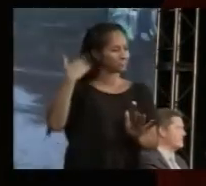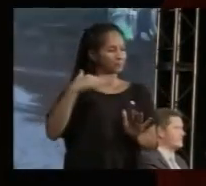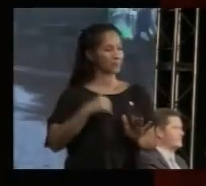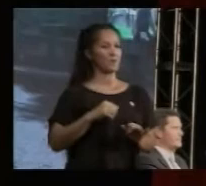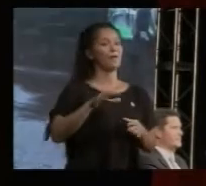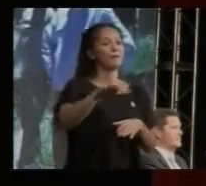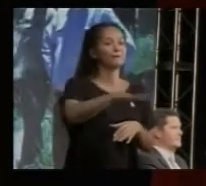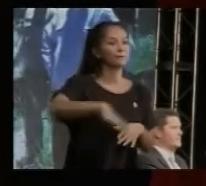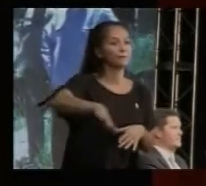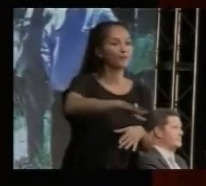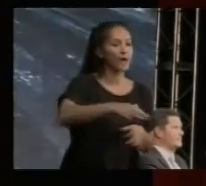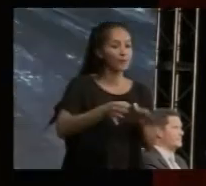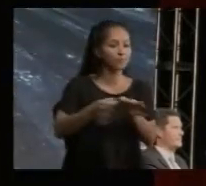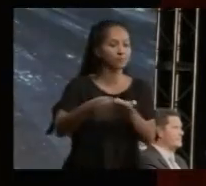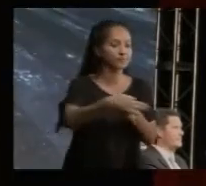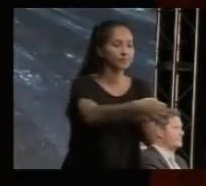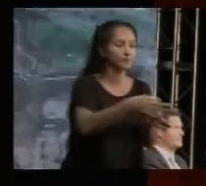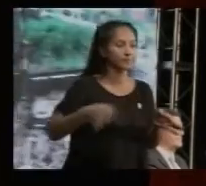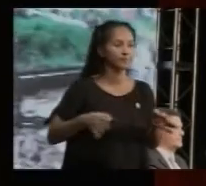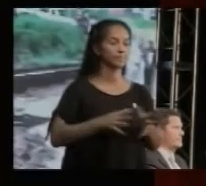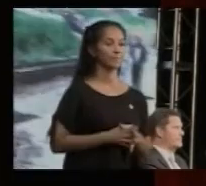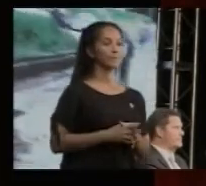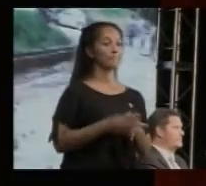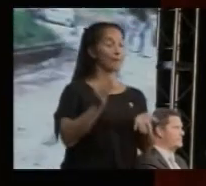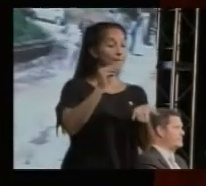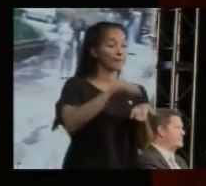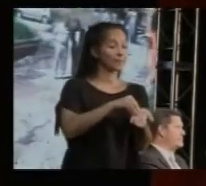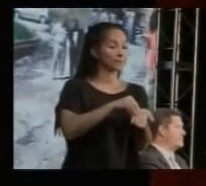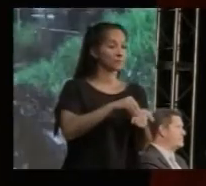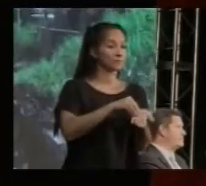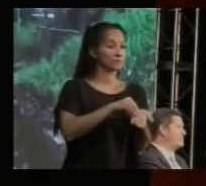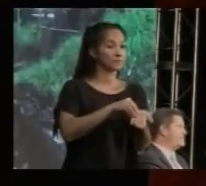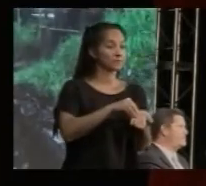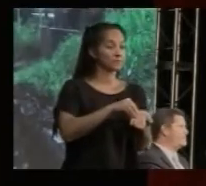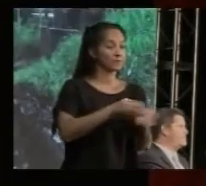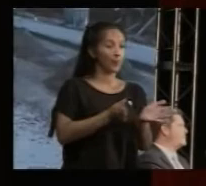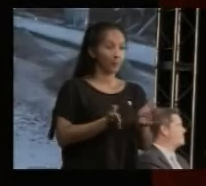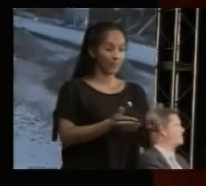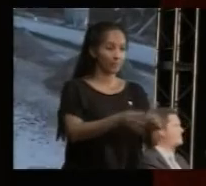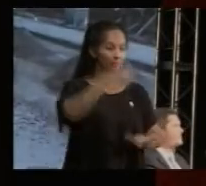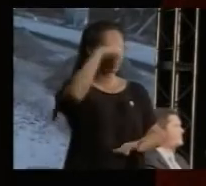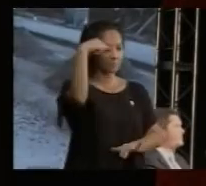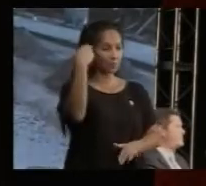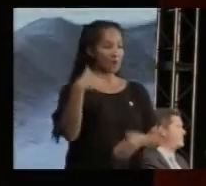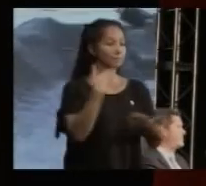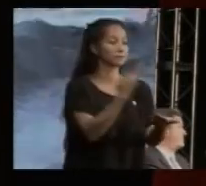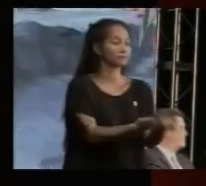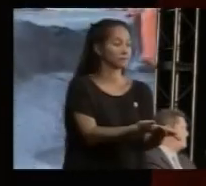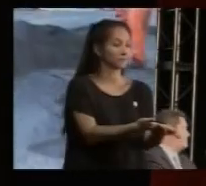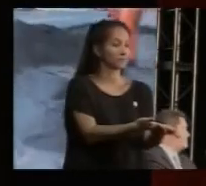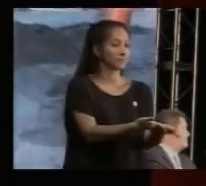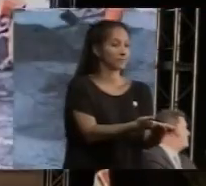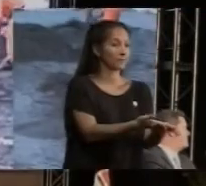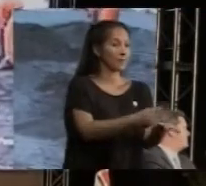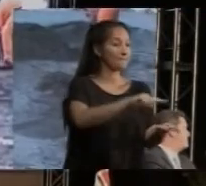kilómetros 5.5 y aledaños. Además, Vialidad Nacional licitará en las próximas